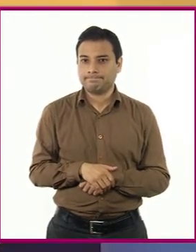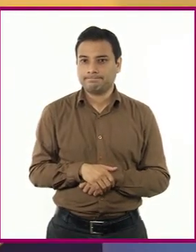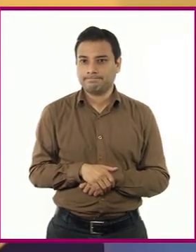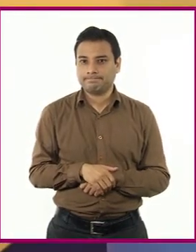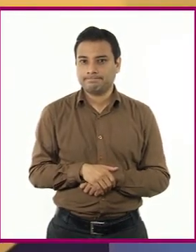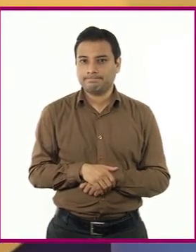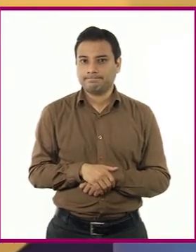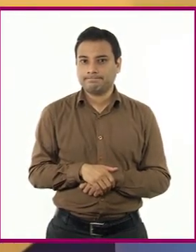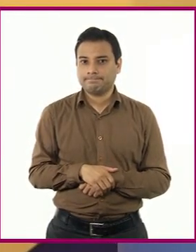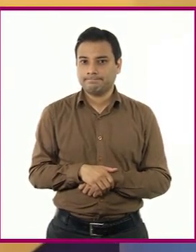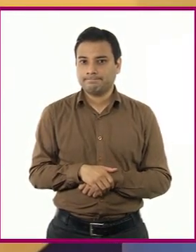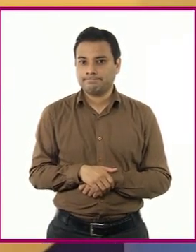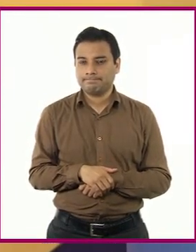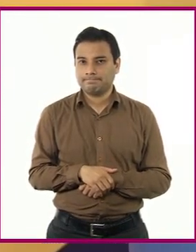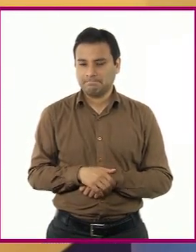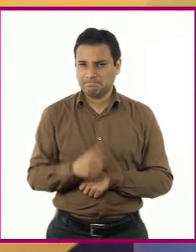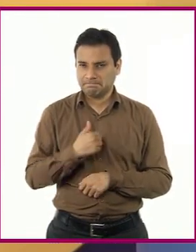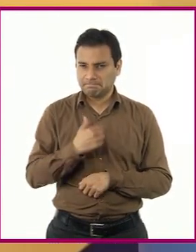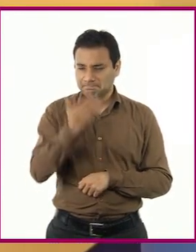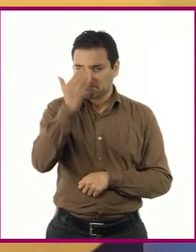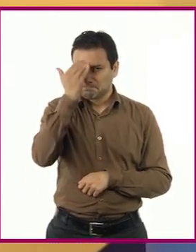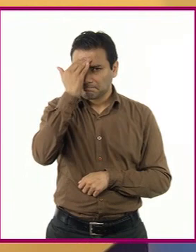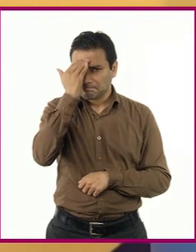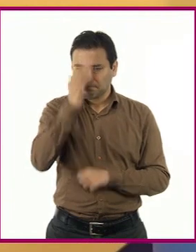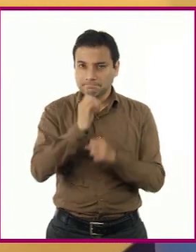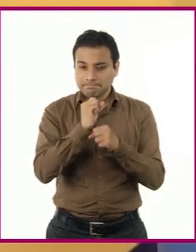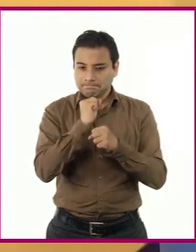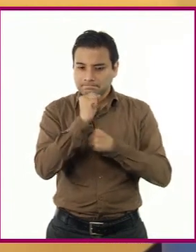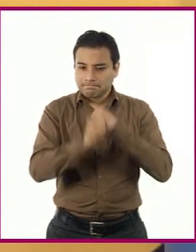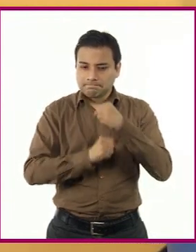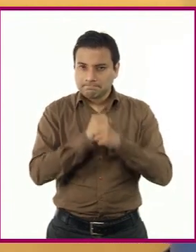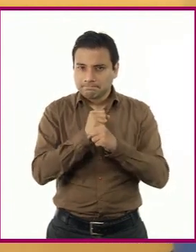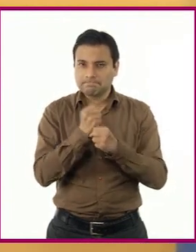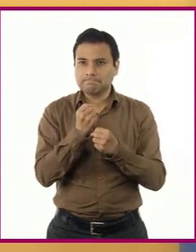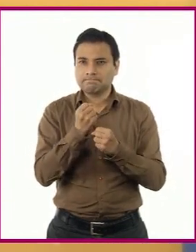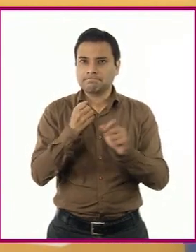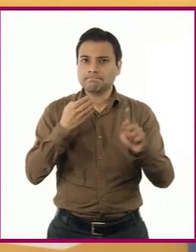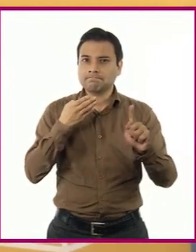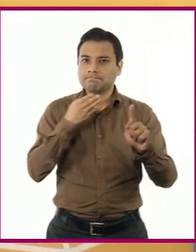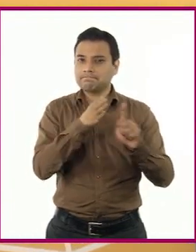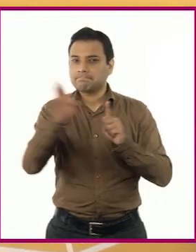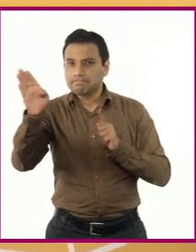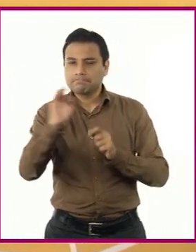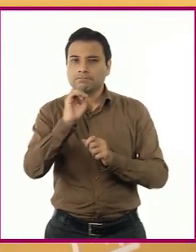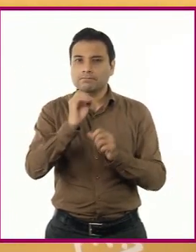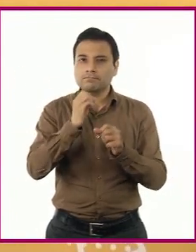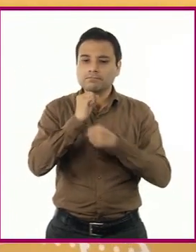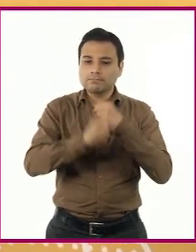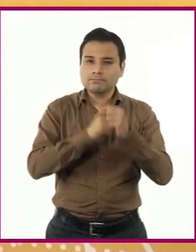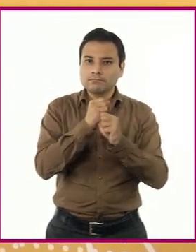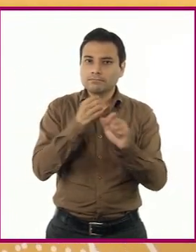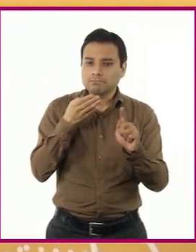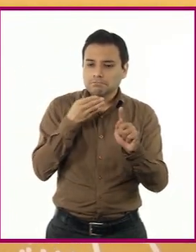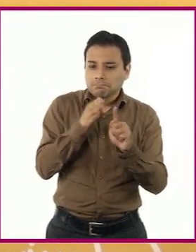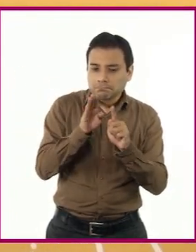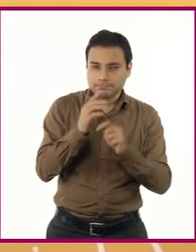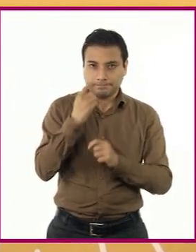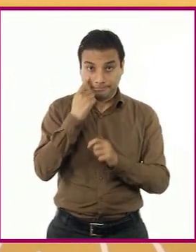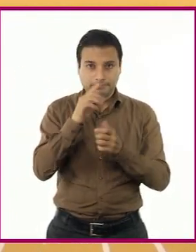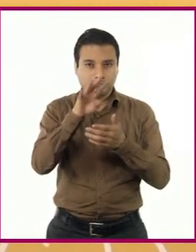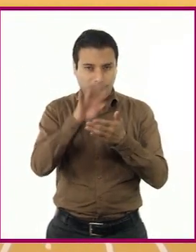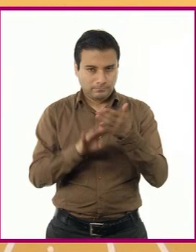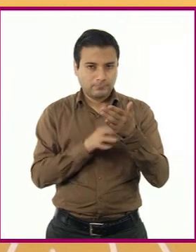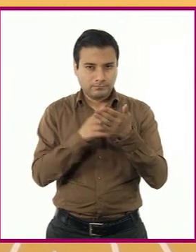2011. Para conocer en qué año es mayor y menor la desviación, se organiza una tabla con el año, la producción de